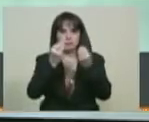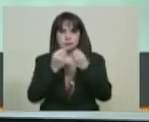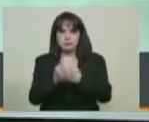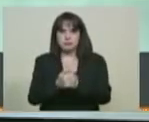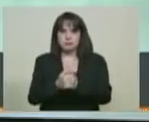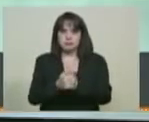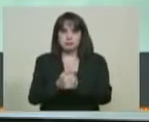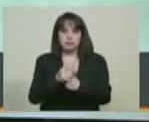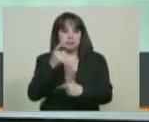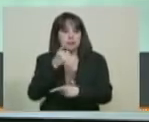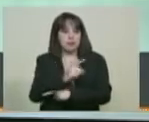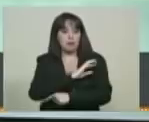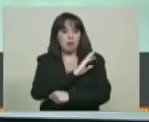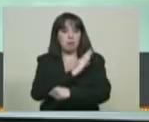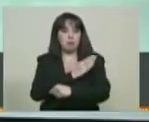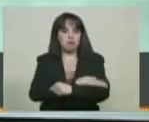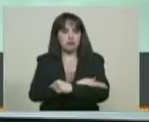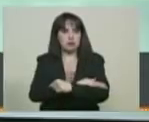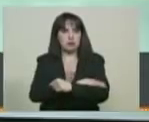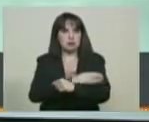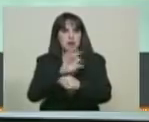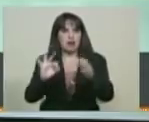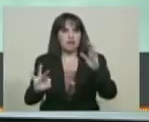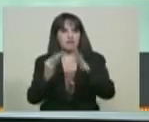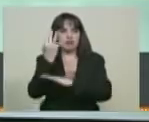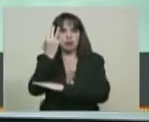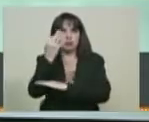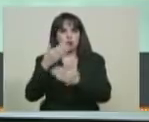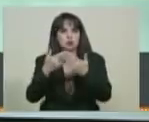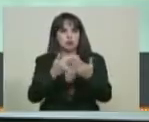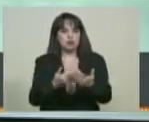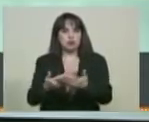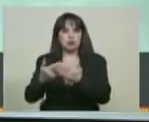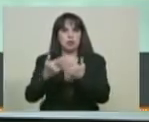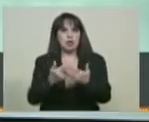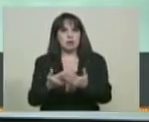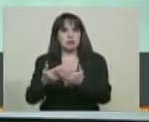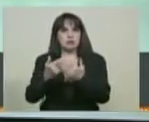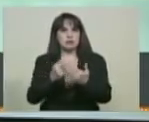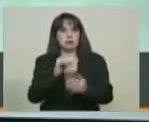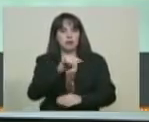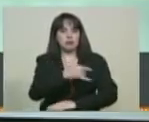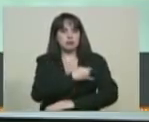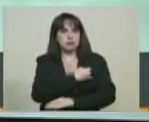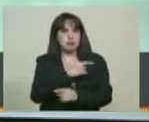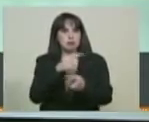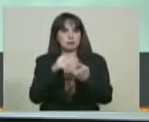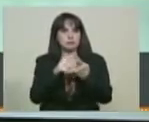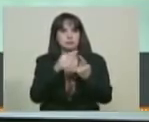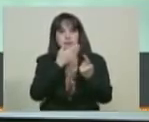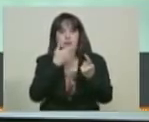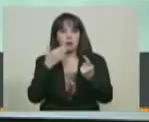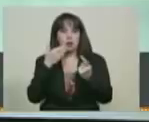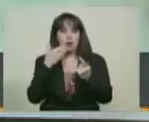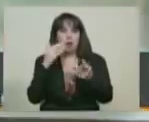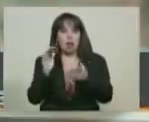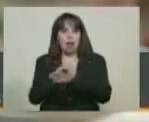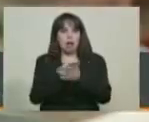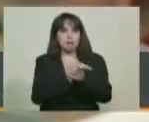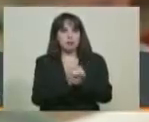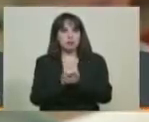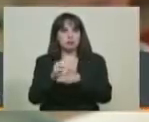Tenemos que fortalecer la Federación de Estudiantes de Educación Universitaria y mejorar, compañero